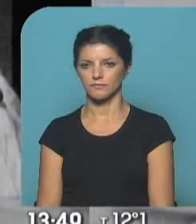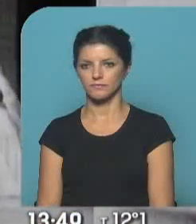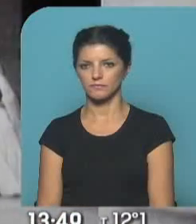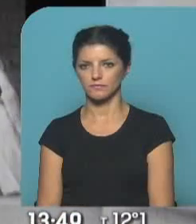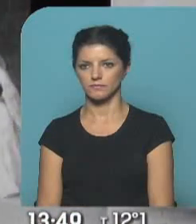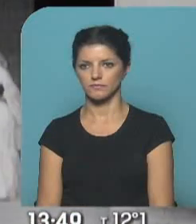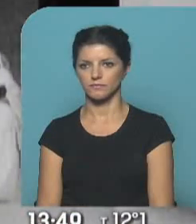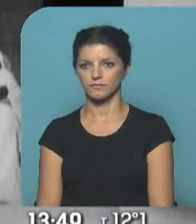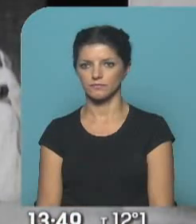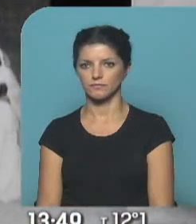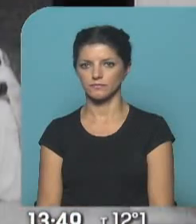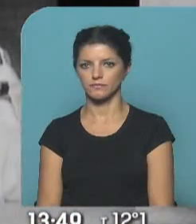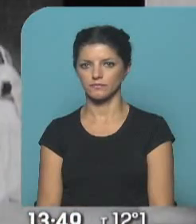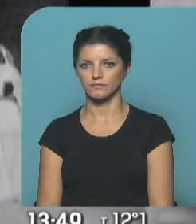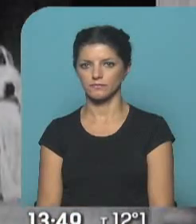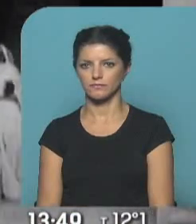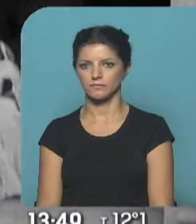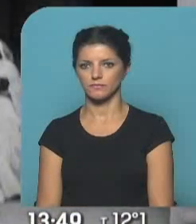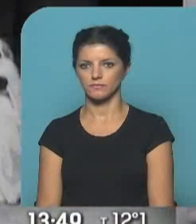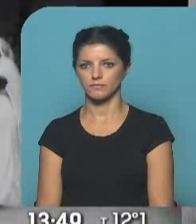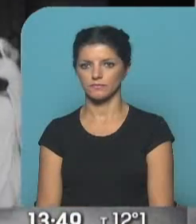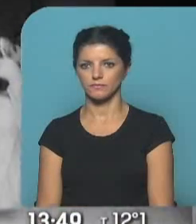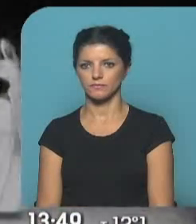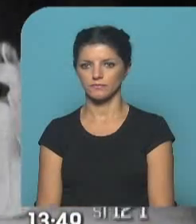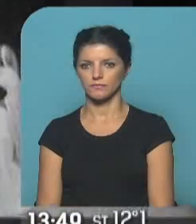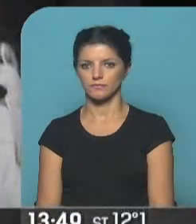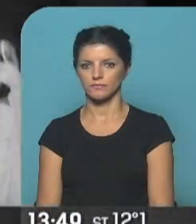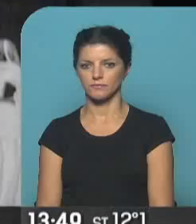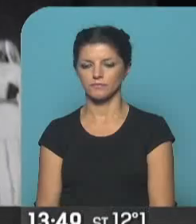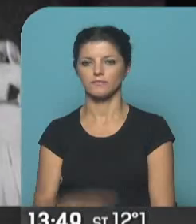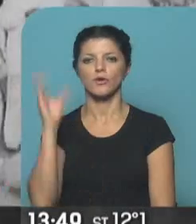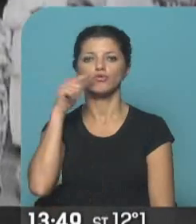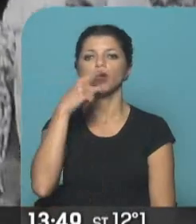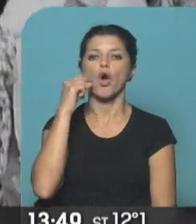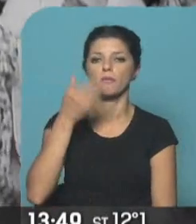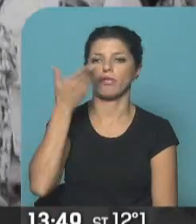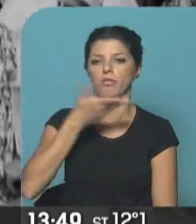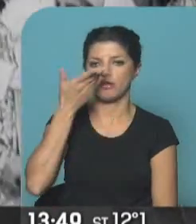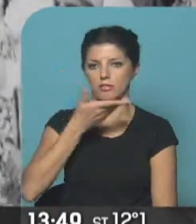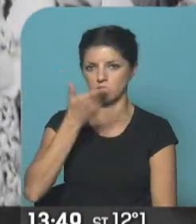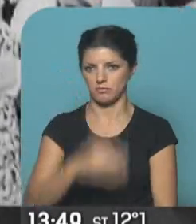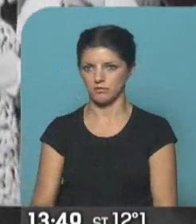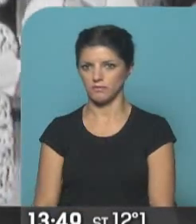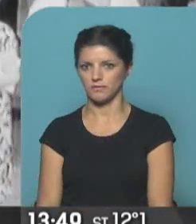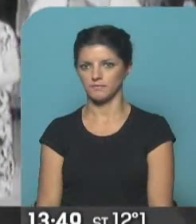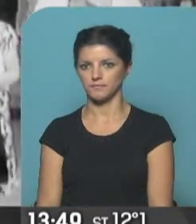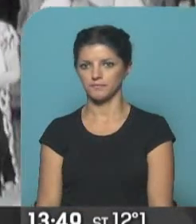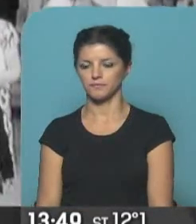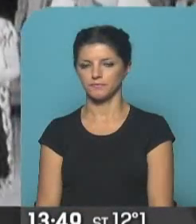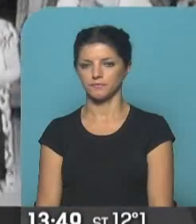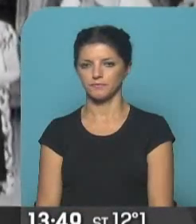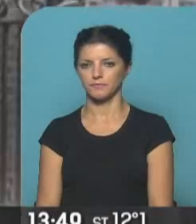On this historic day, when India takes her place as a free and independent dominion in the British Commonwealth of